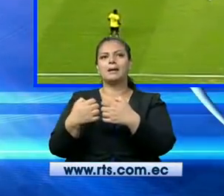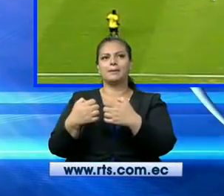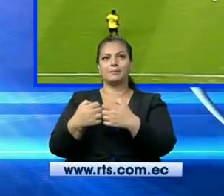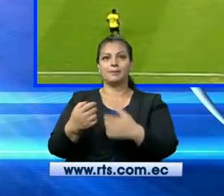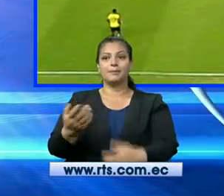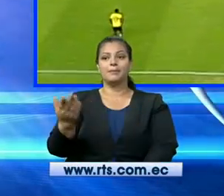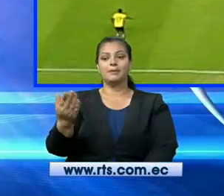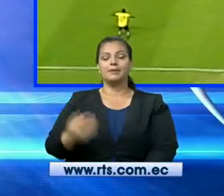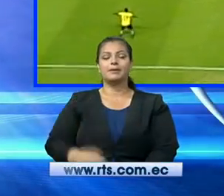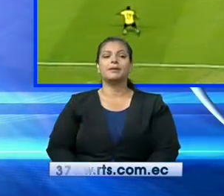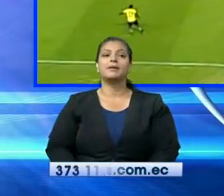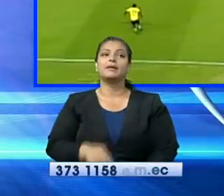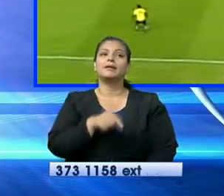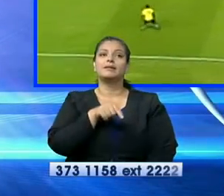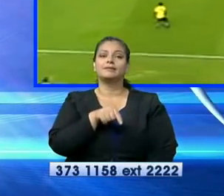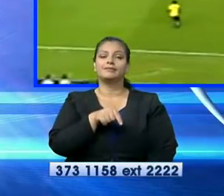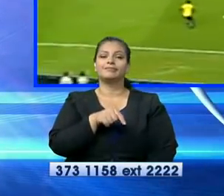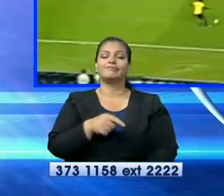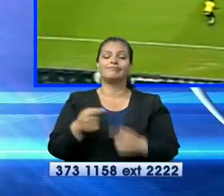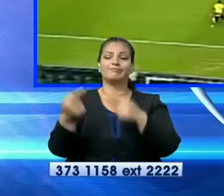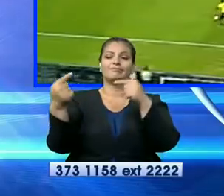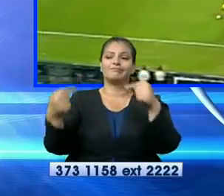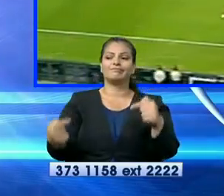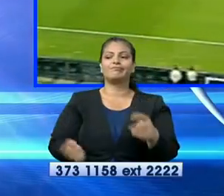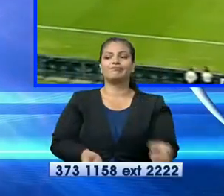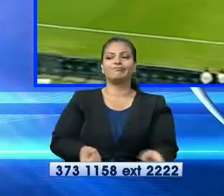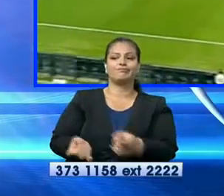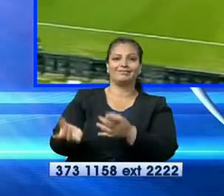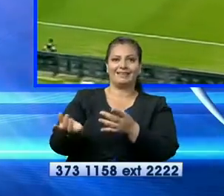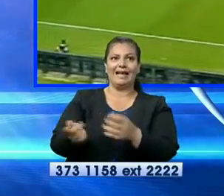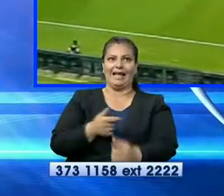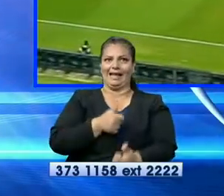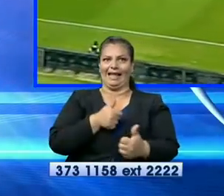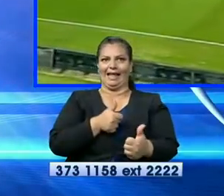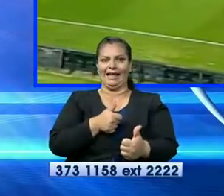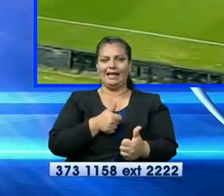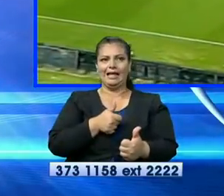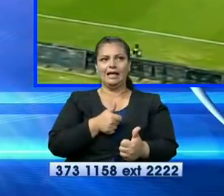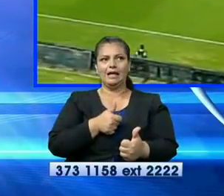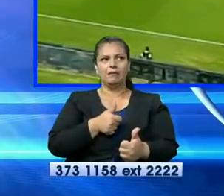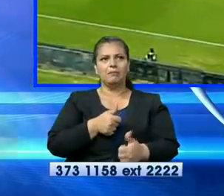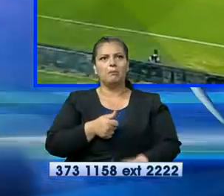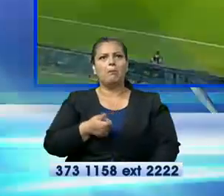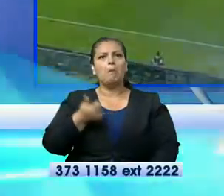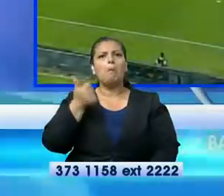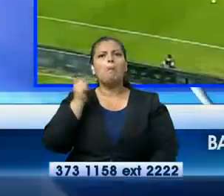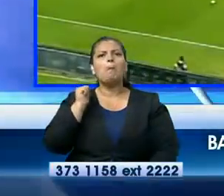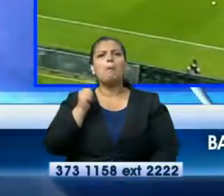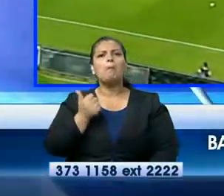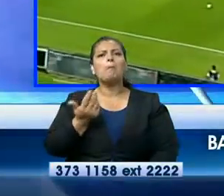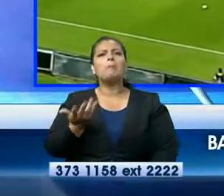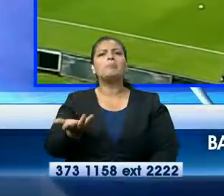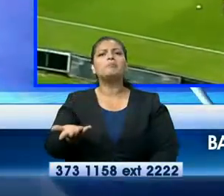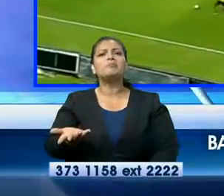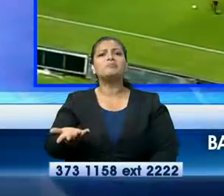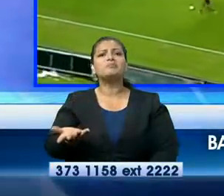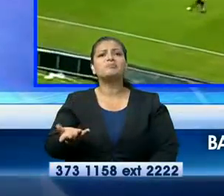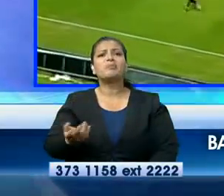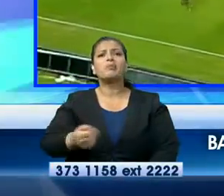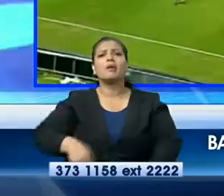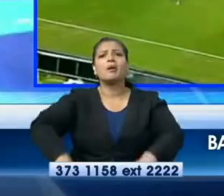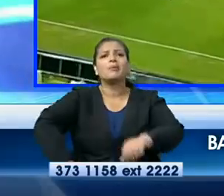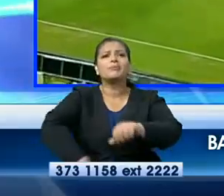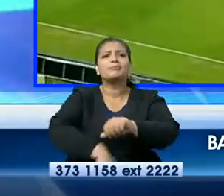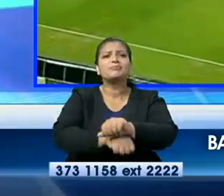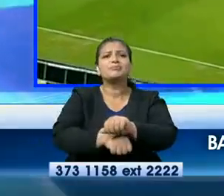nada insisto yo no sé si habrán visto los vídeos de estos jugadores de este equipo que no se niegan que un